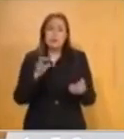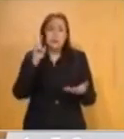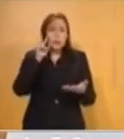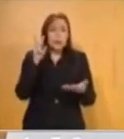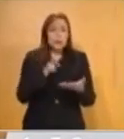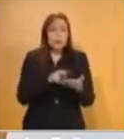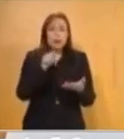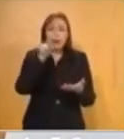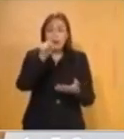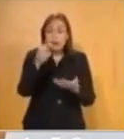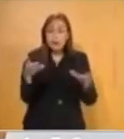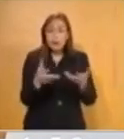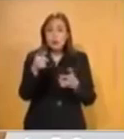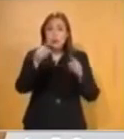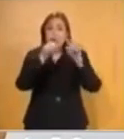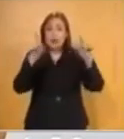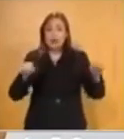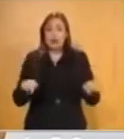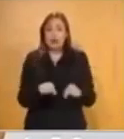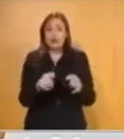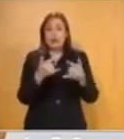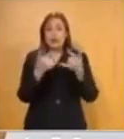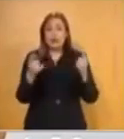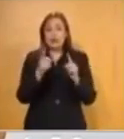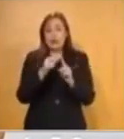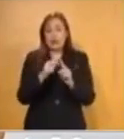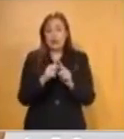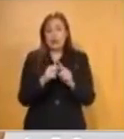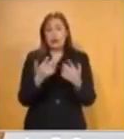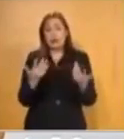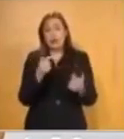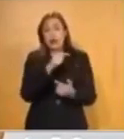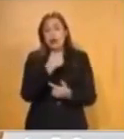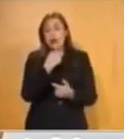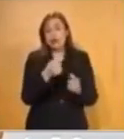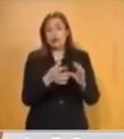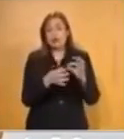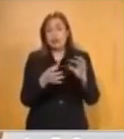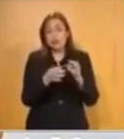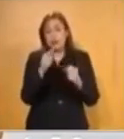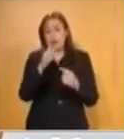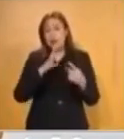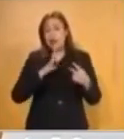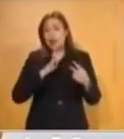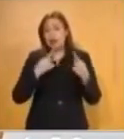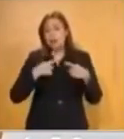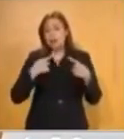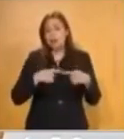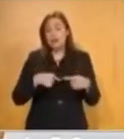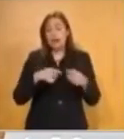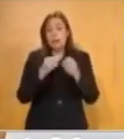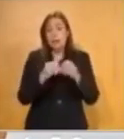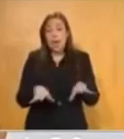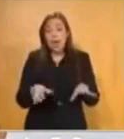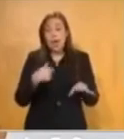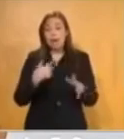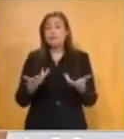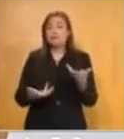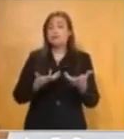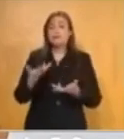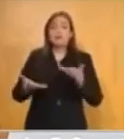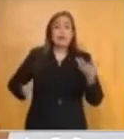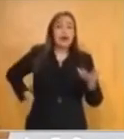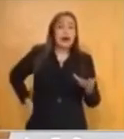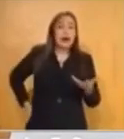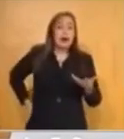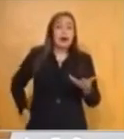Si está hablando de una persona que perdió una cartera, después alguien la encuentra la persona que la perdió pregunta, hay una